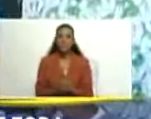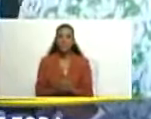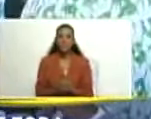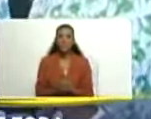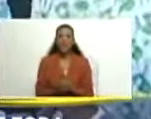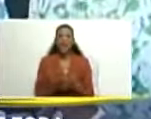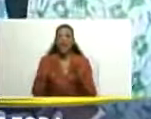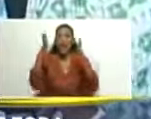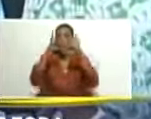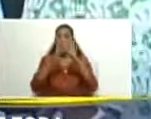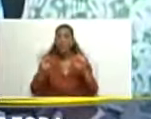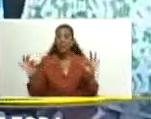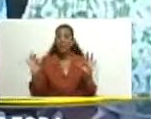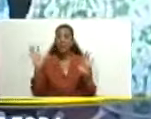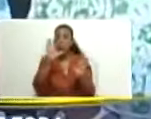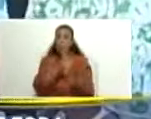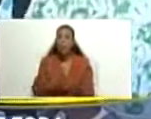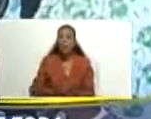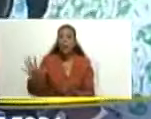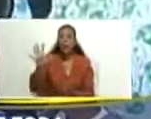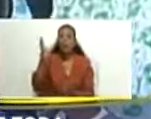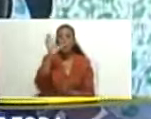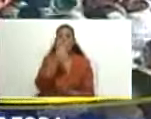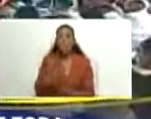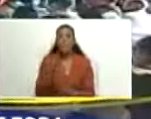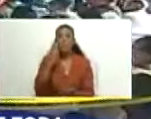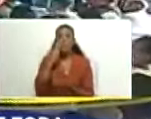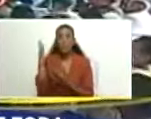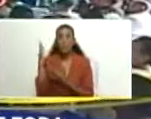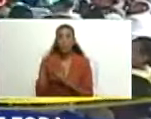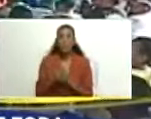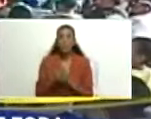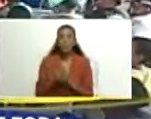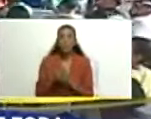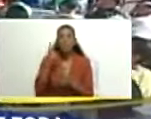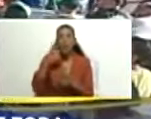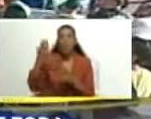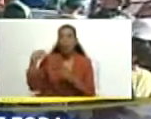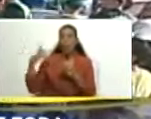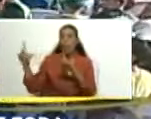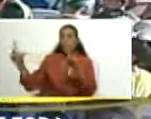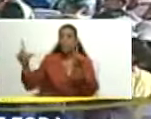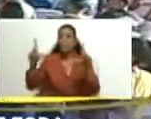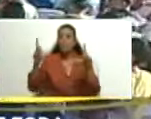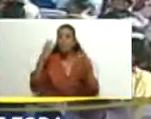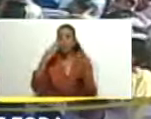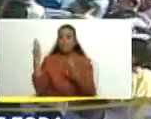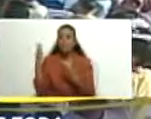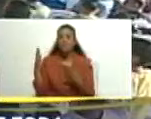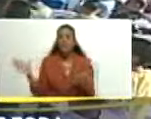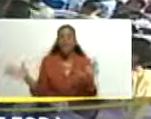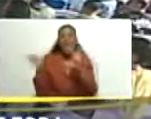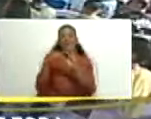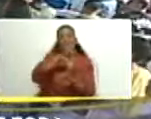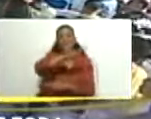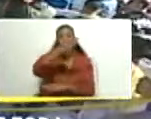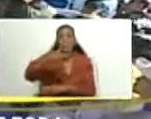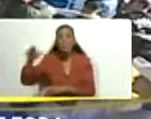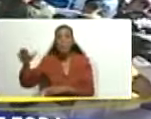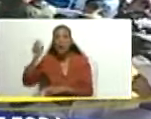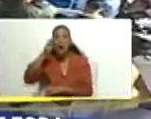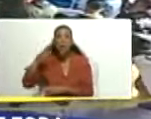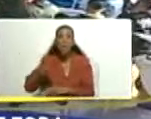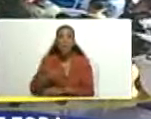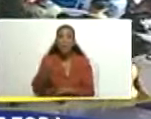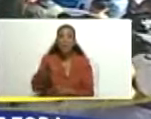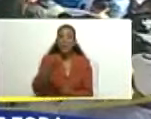embajadores bolivarianos de la paz, humanizando la humanidad. Y la de atrás, dice, entre mares y ríos, el